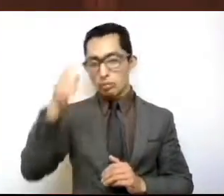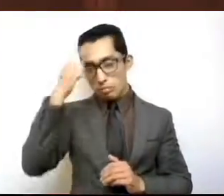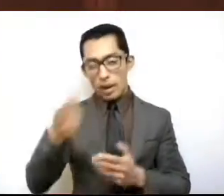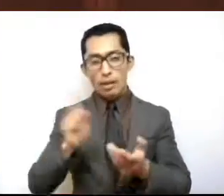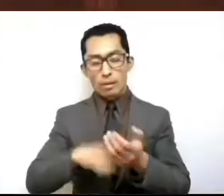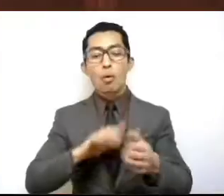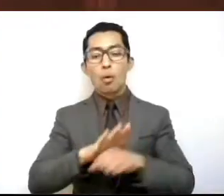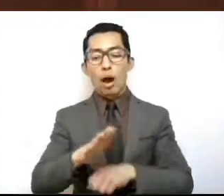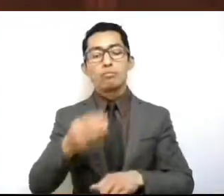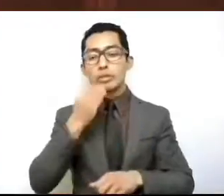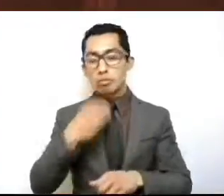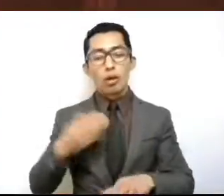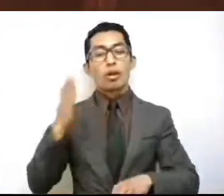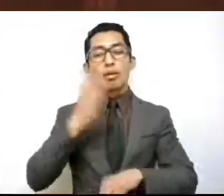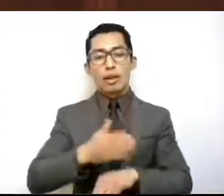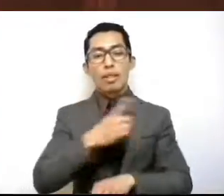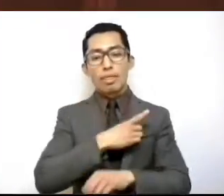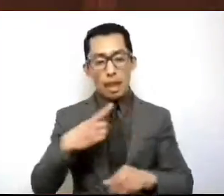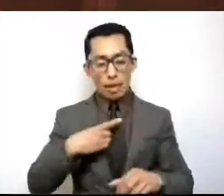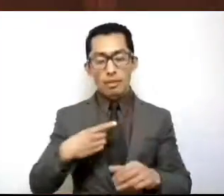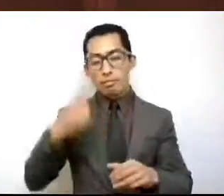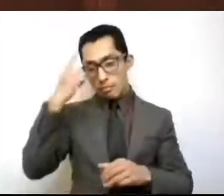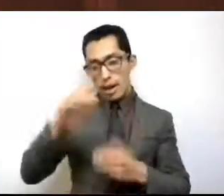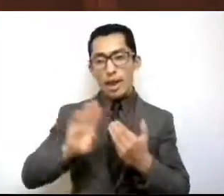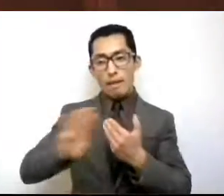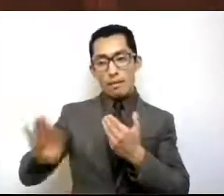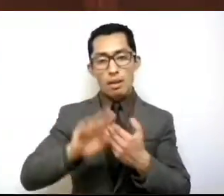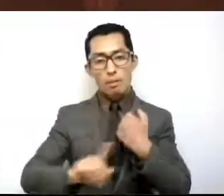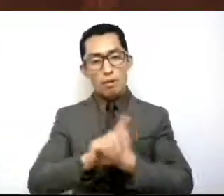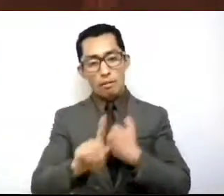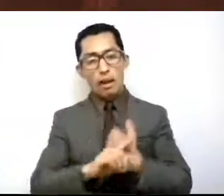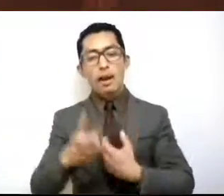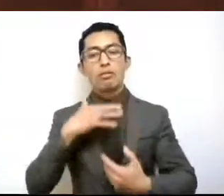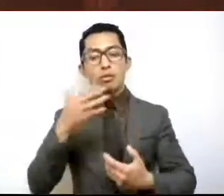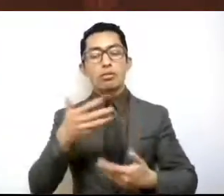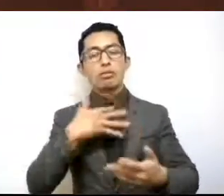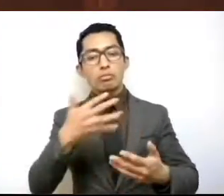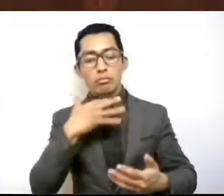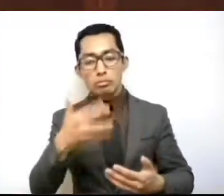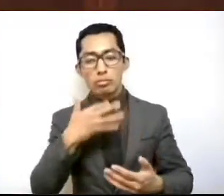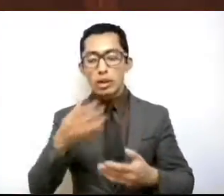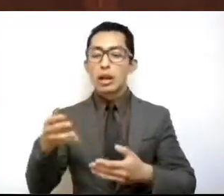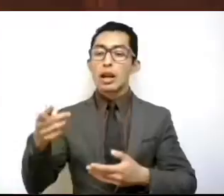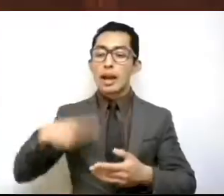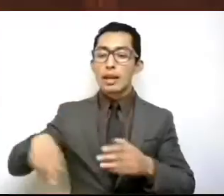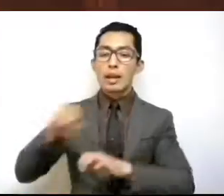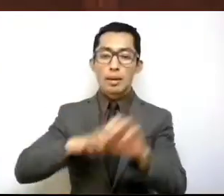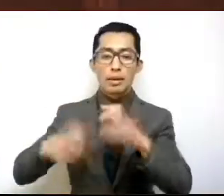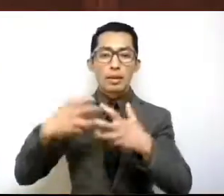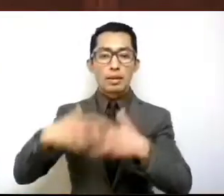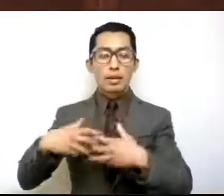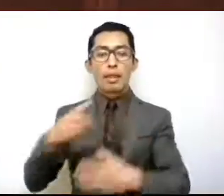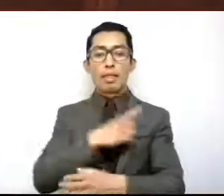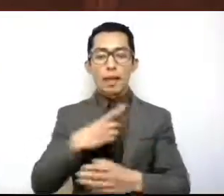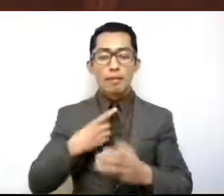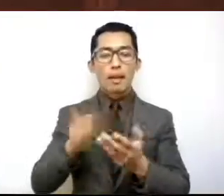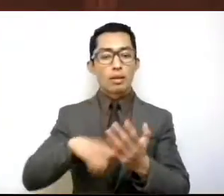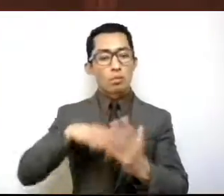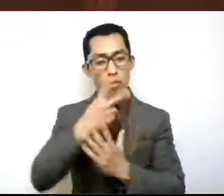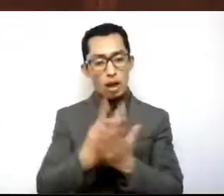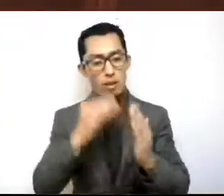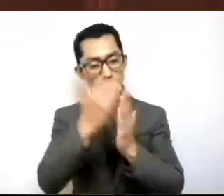hacer efectiva una política criminal preventiva, propiciando en las personas jurídico-colectivas la implementación de políticas